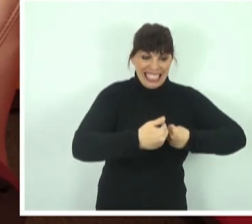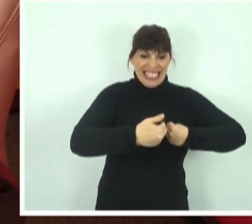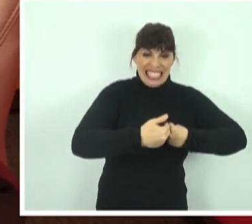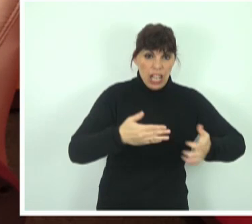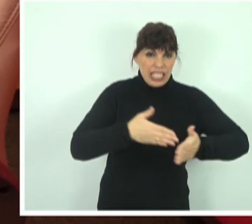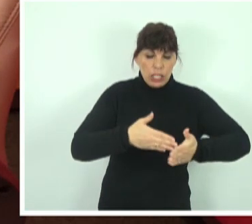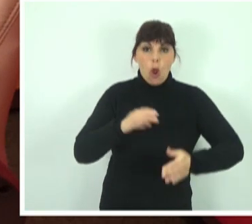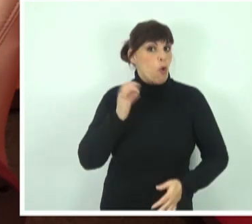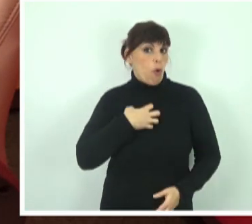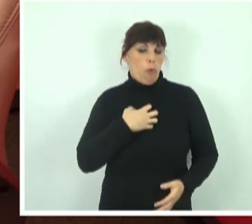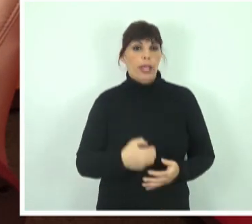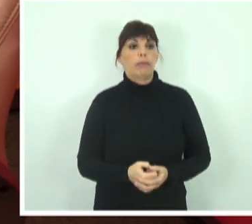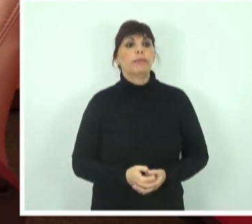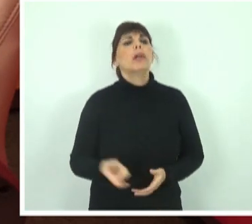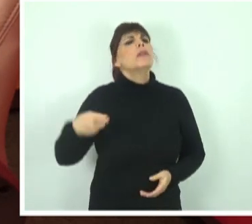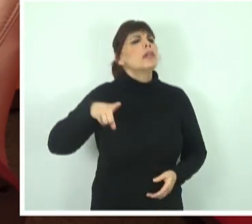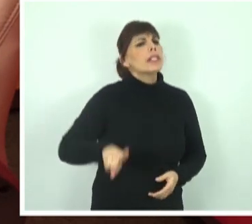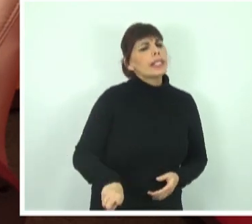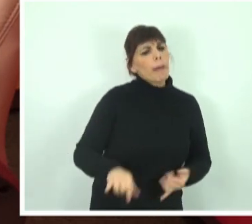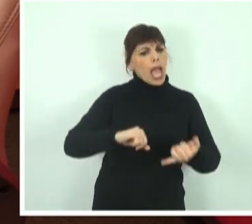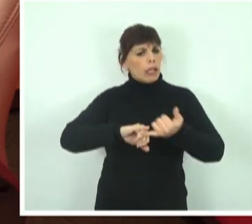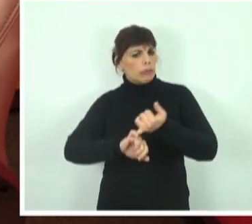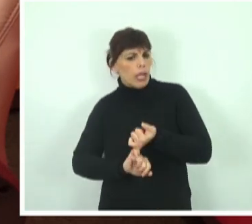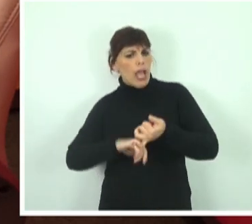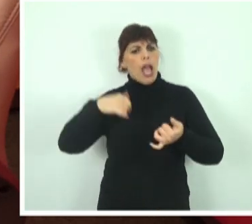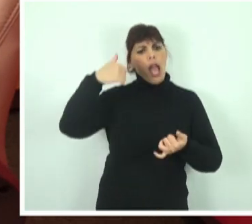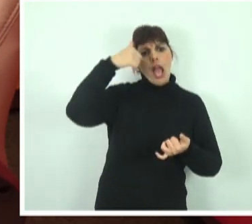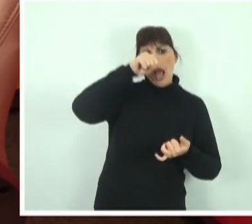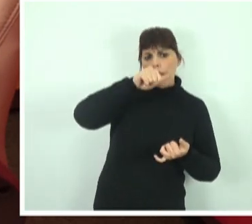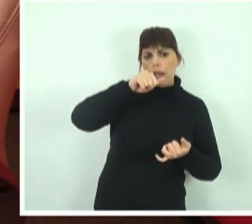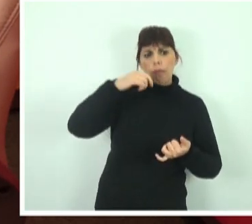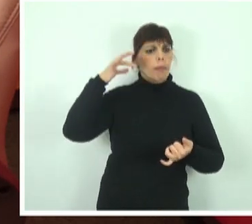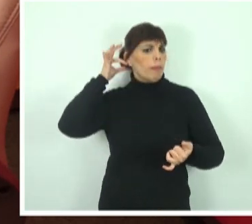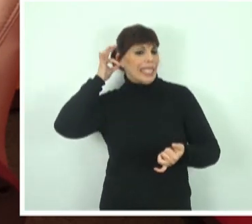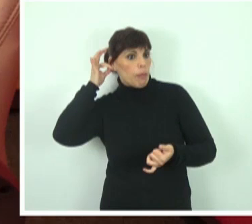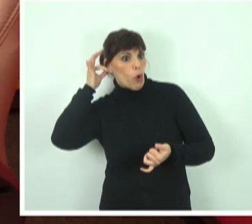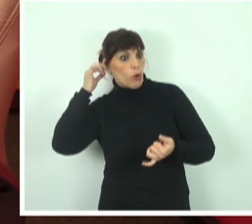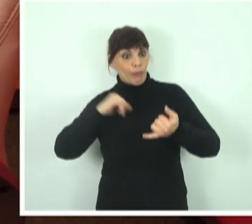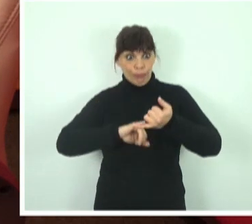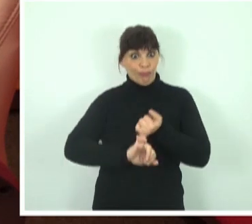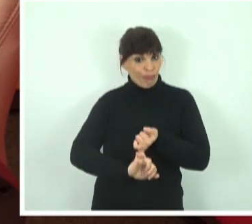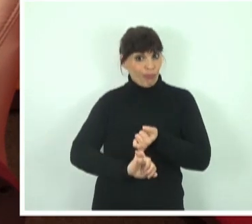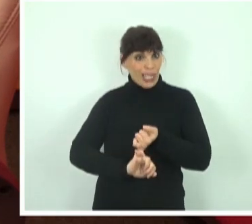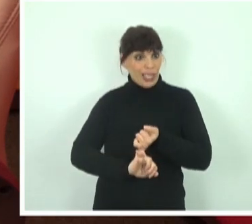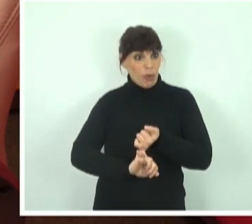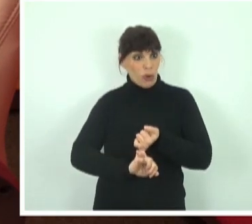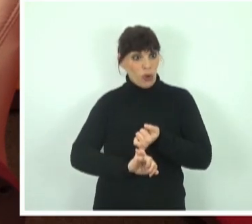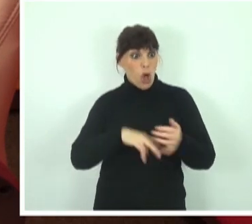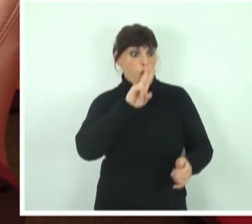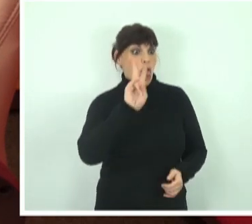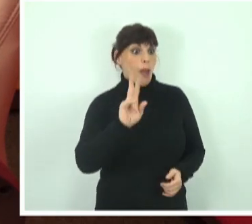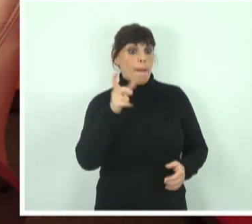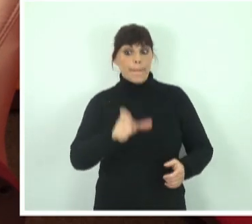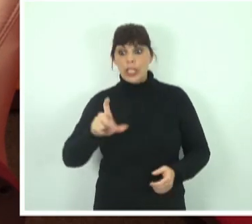espacio que no entre ningún mal pensamiento, sentimiento. Y dice la Biblia